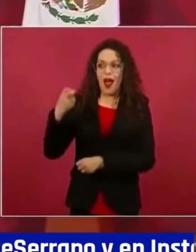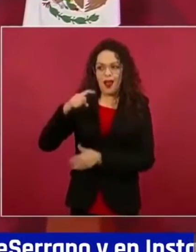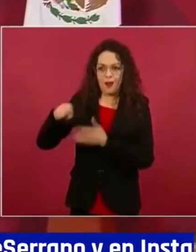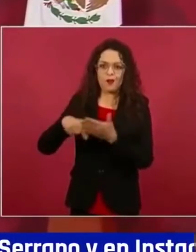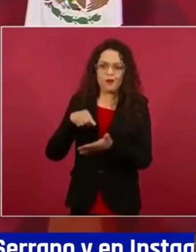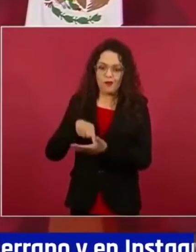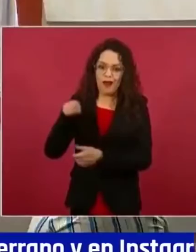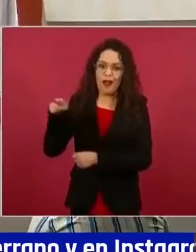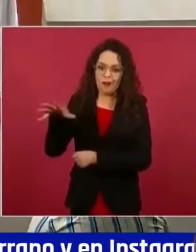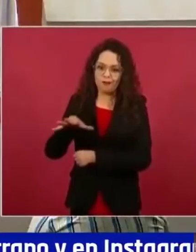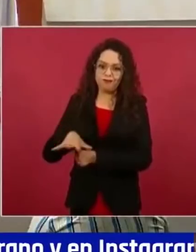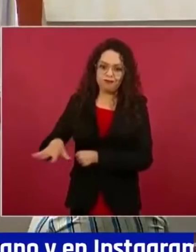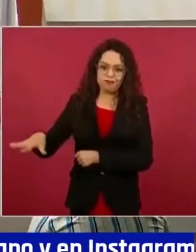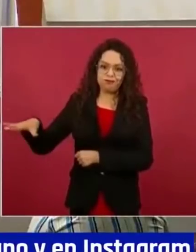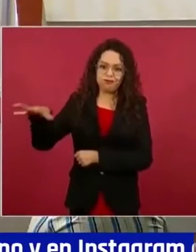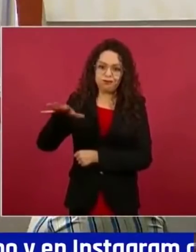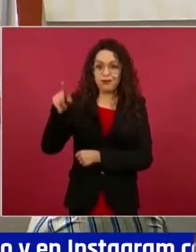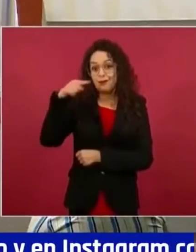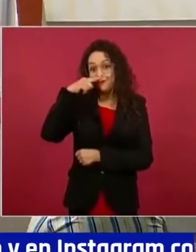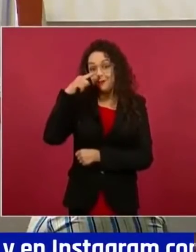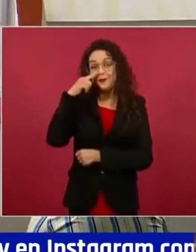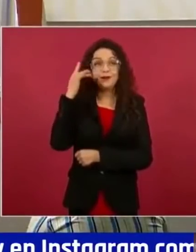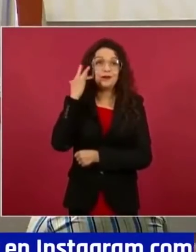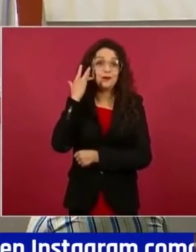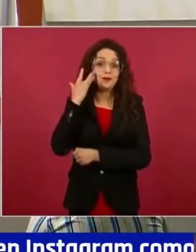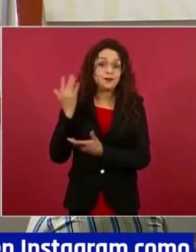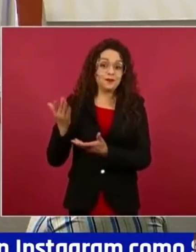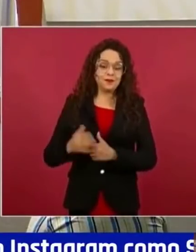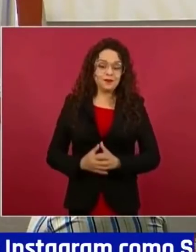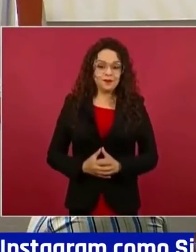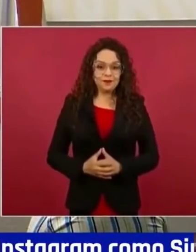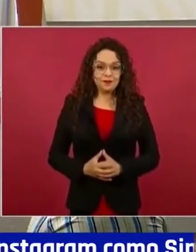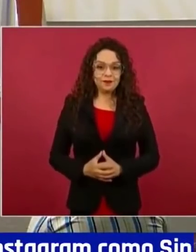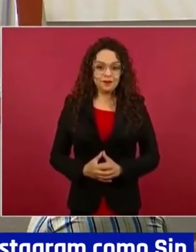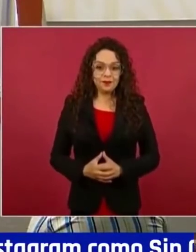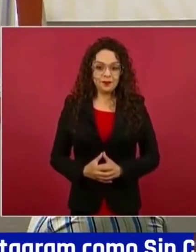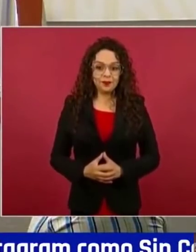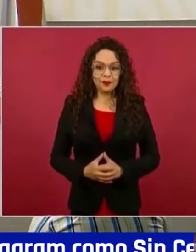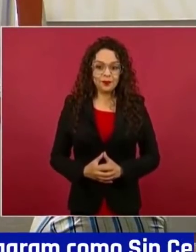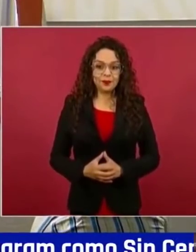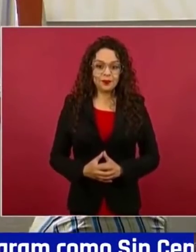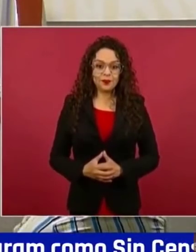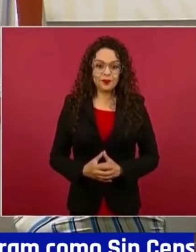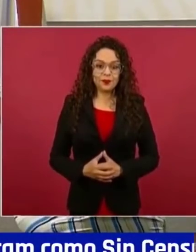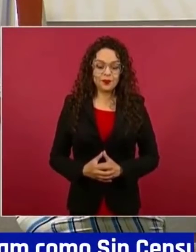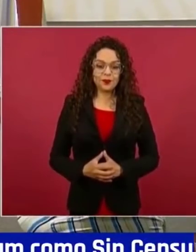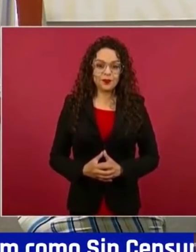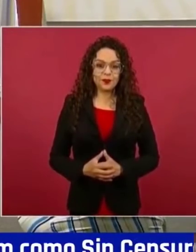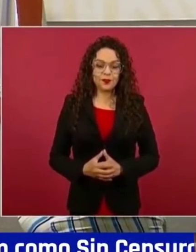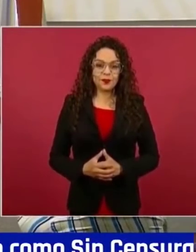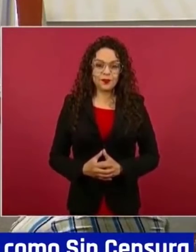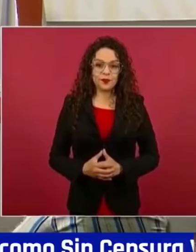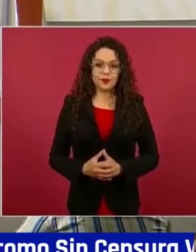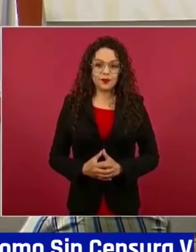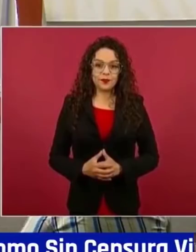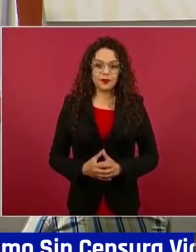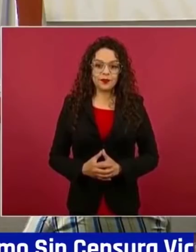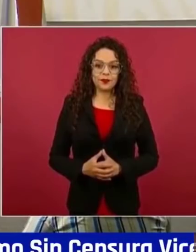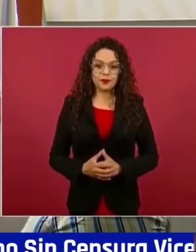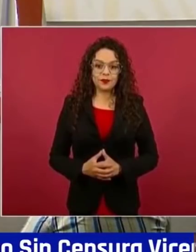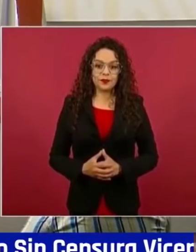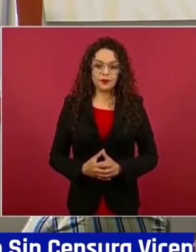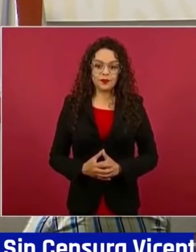a esta propiedad público memorioso hay que sumar la mansión que este tipo, que Lord Montajes tiene en el Estado